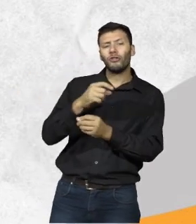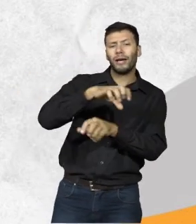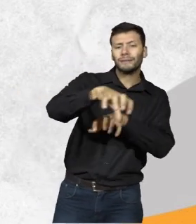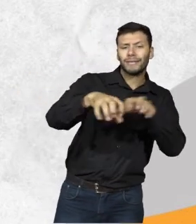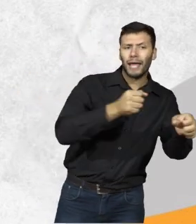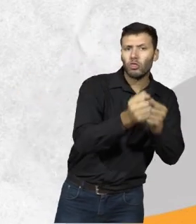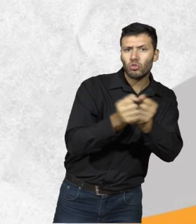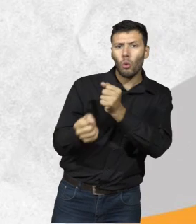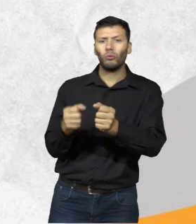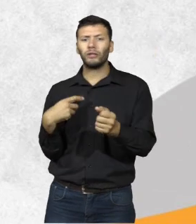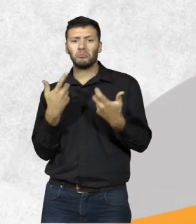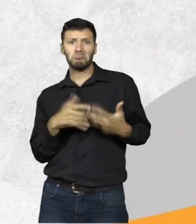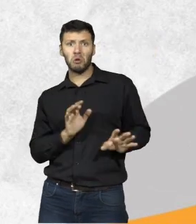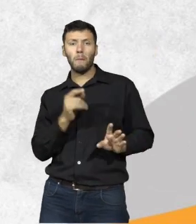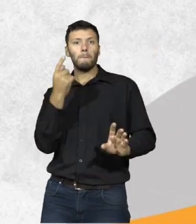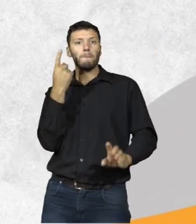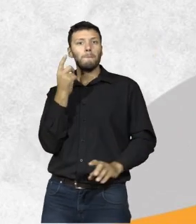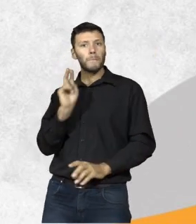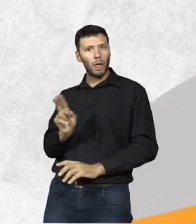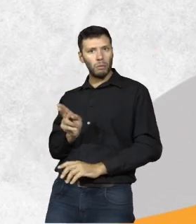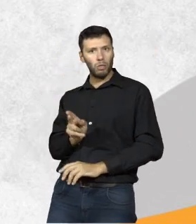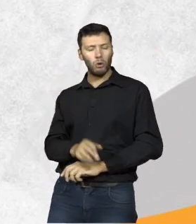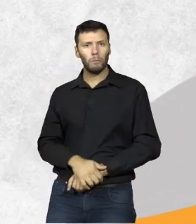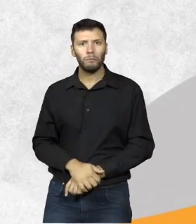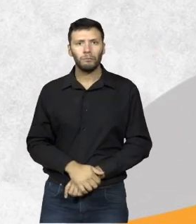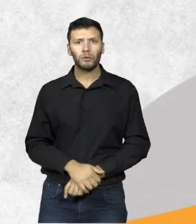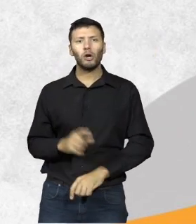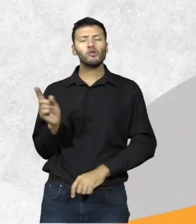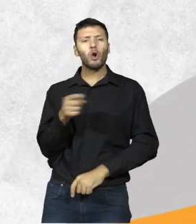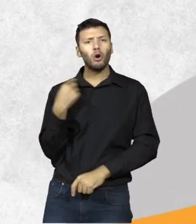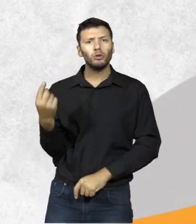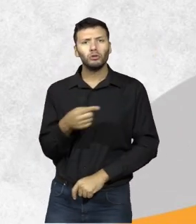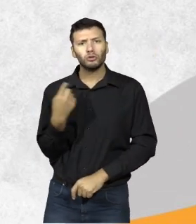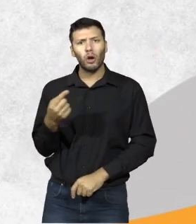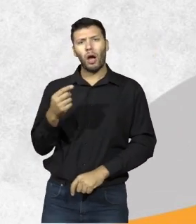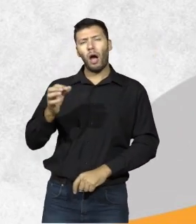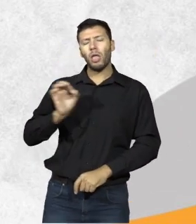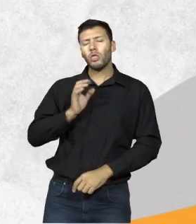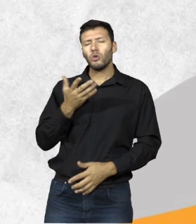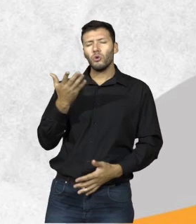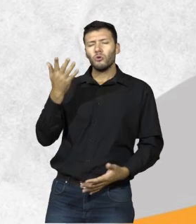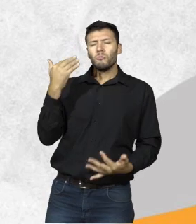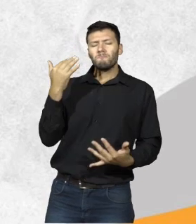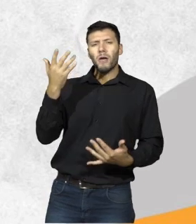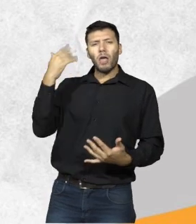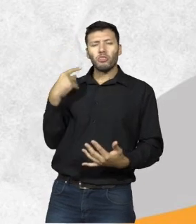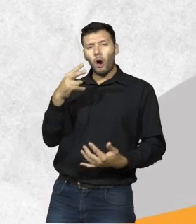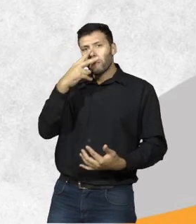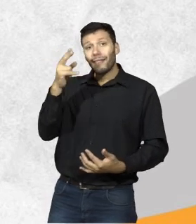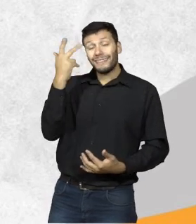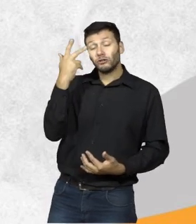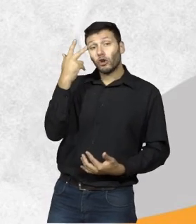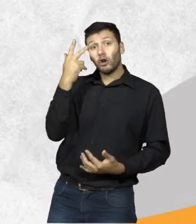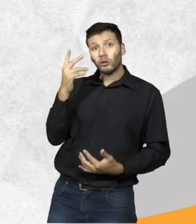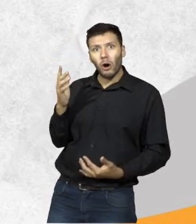industrias, pero hemos conseguido durante el año 2018,